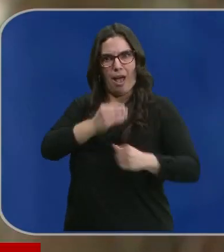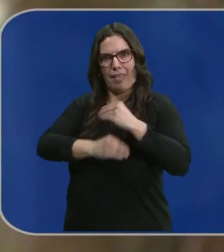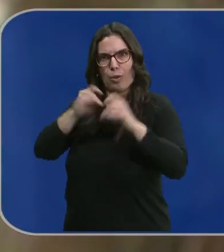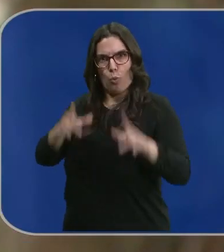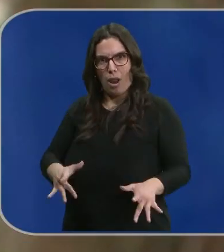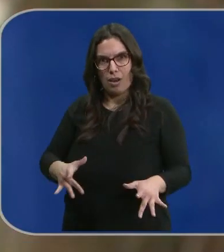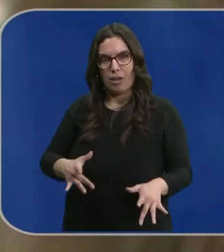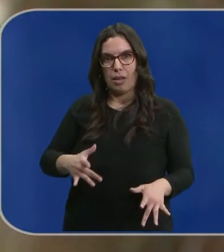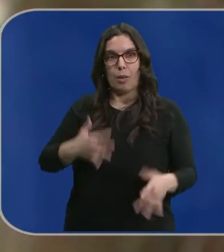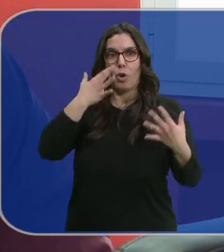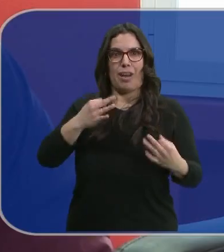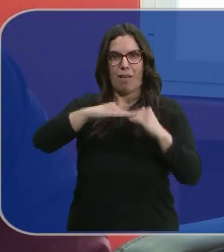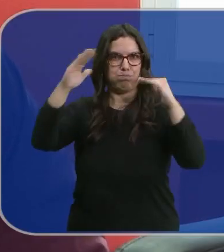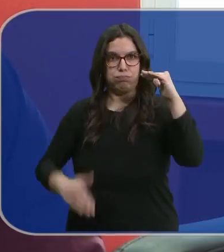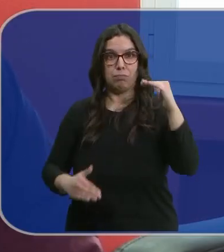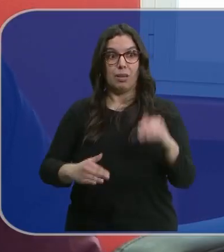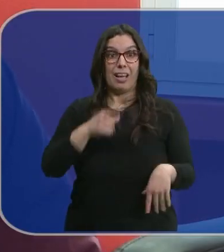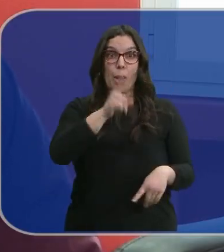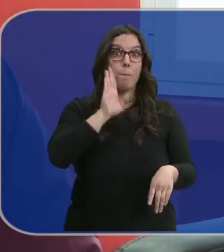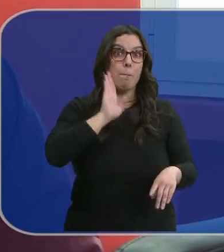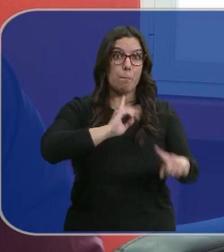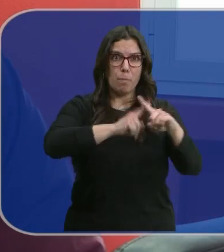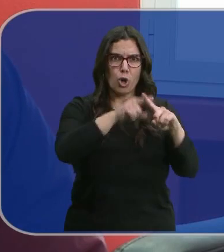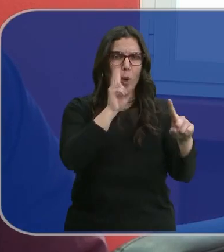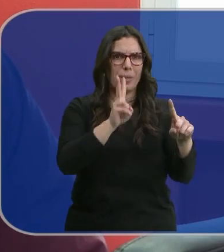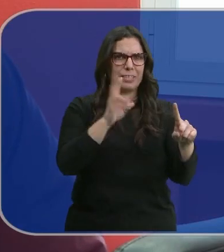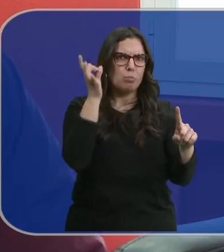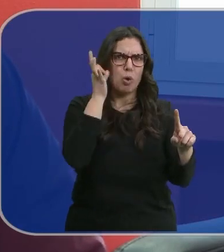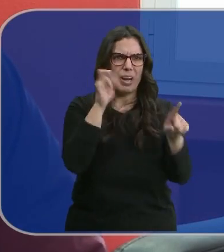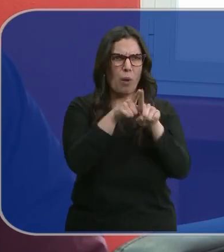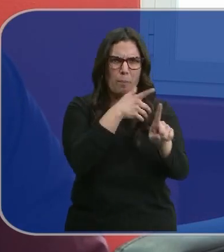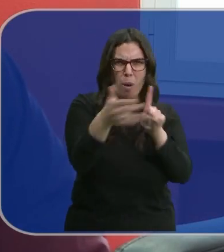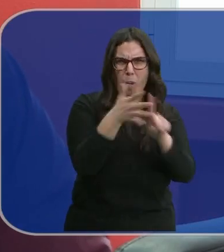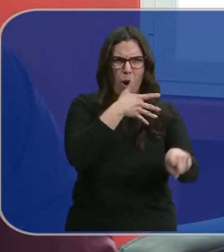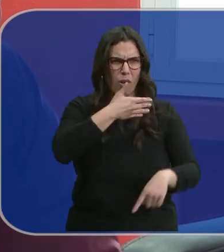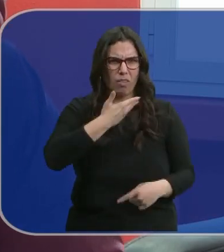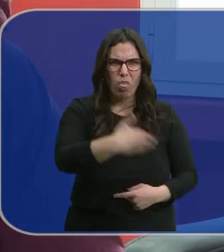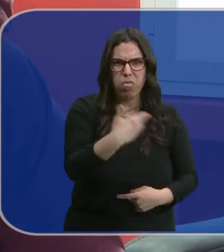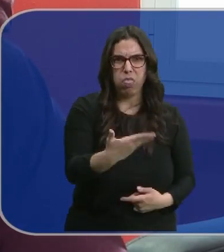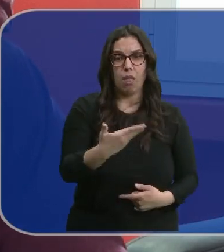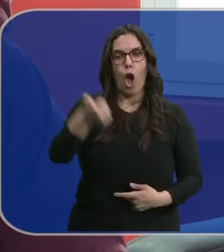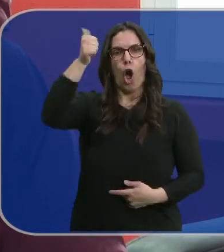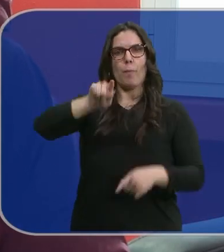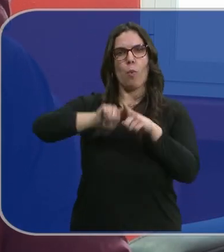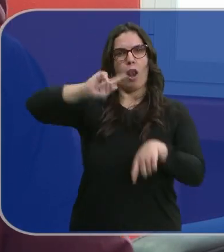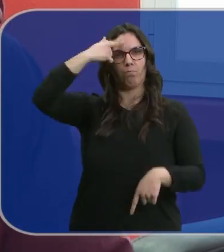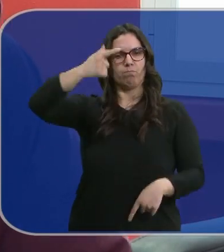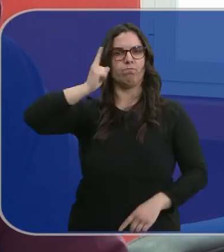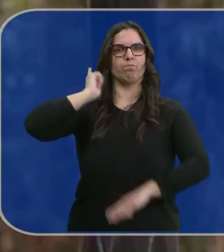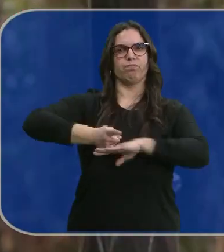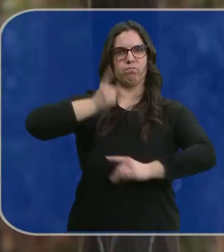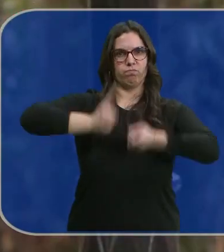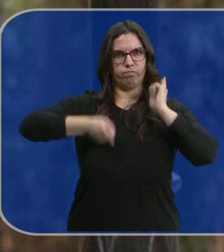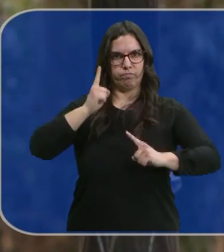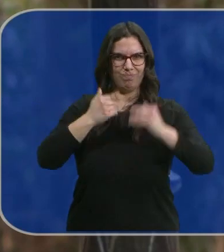una desigualdad clara donde las mujeres son víctimas de violencias sexuales, mientras que los hombres son los que